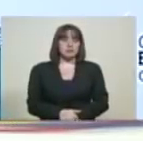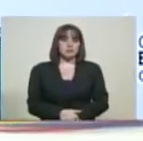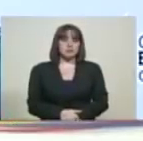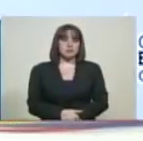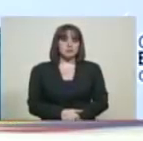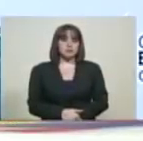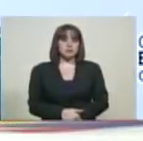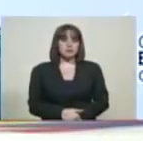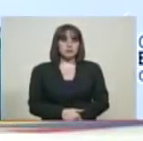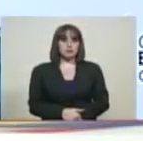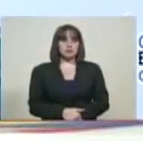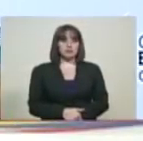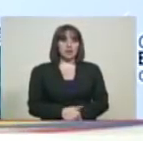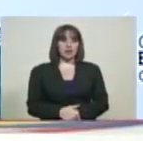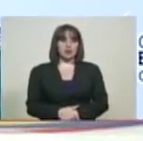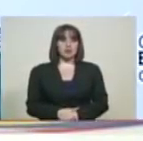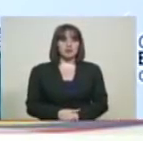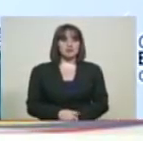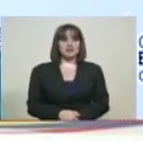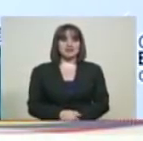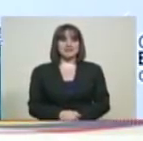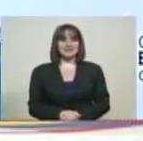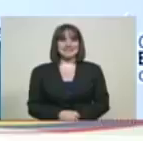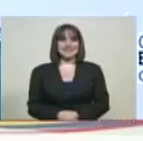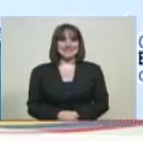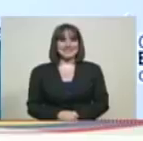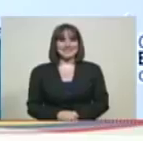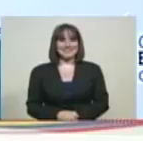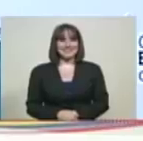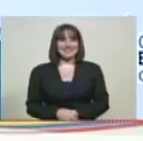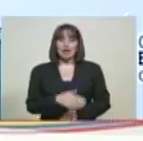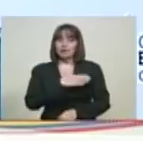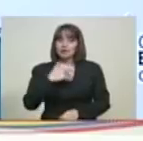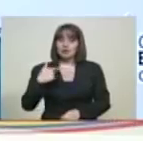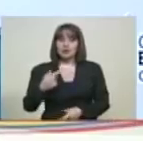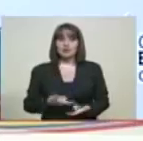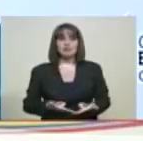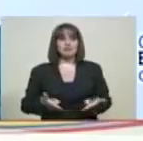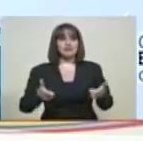yo quiero unas amplias medidas de beneficio